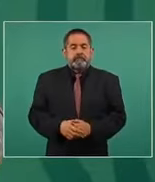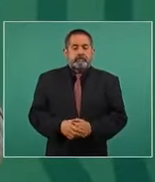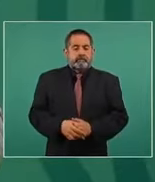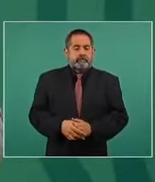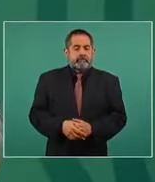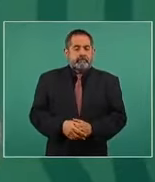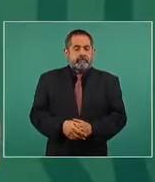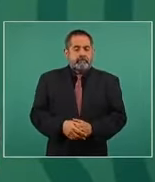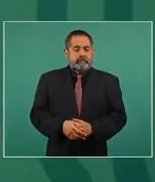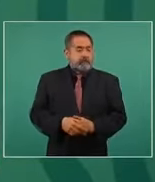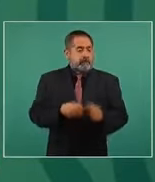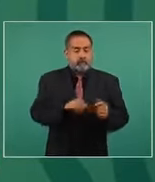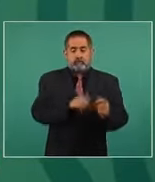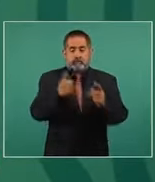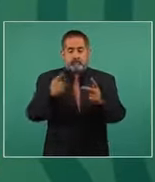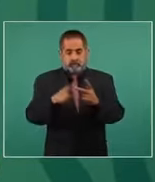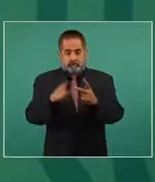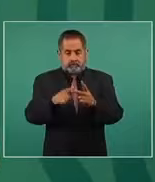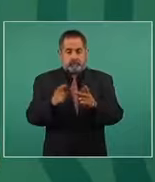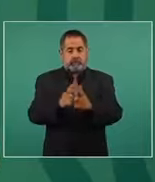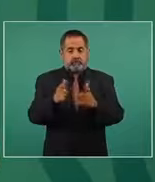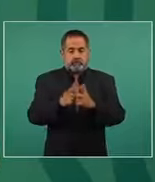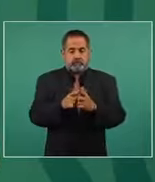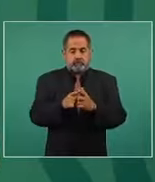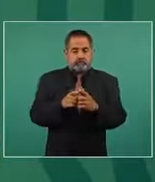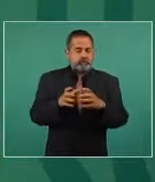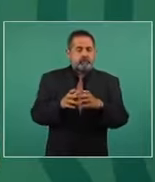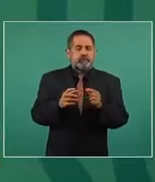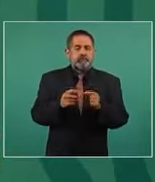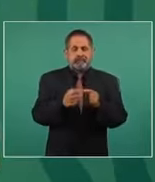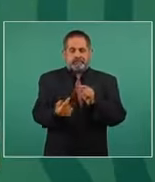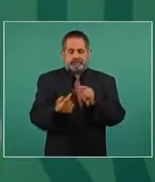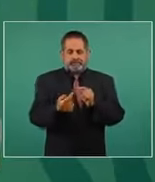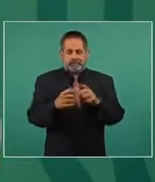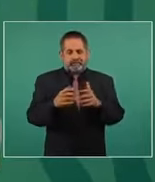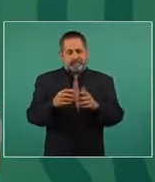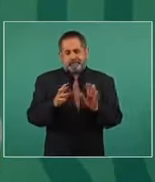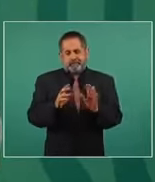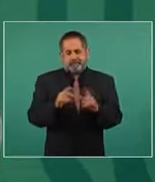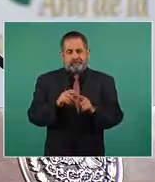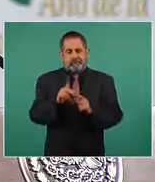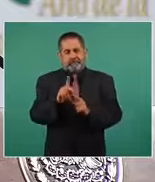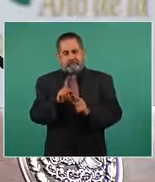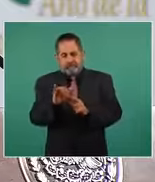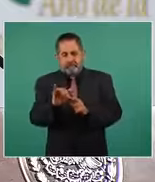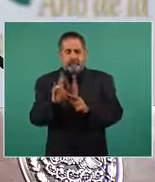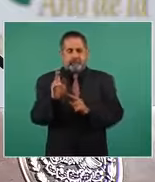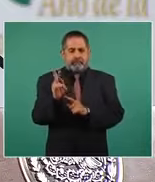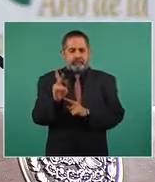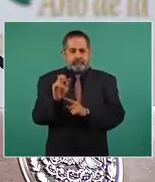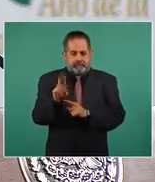La Alianza Opositora del PRI y del PAN,